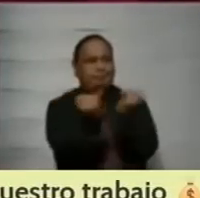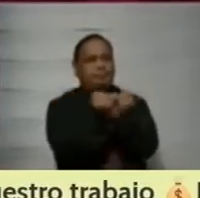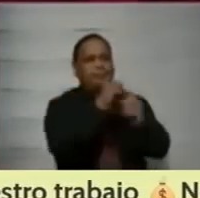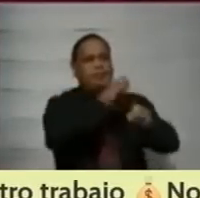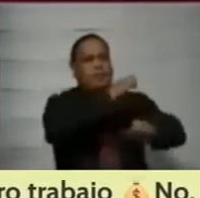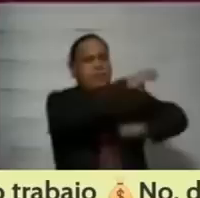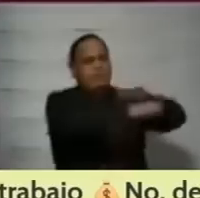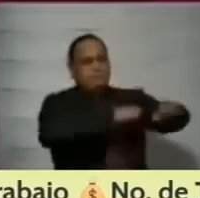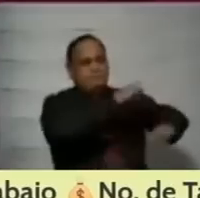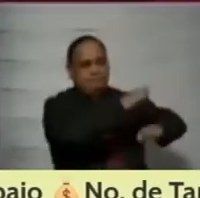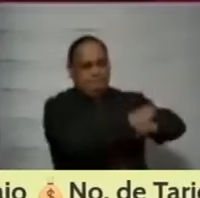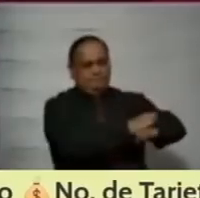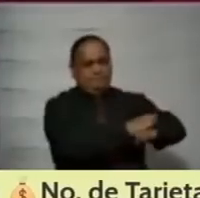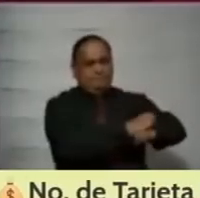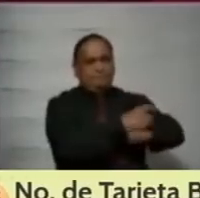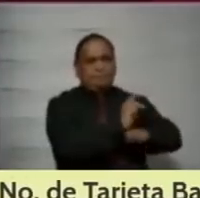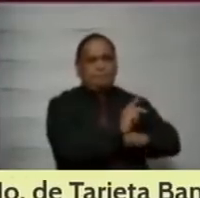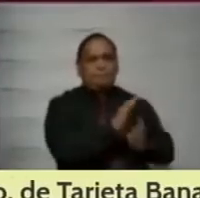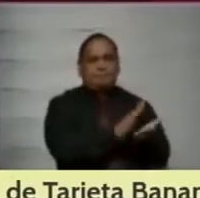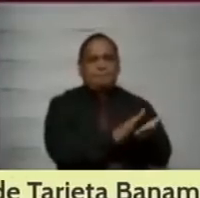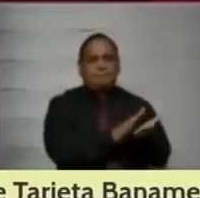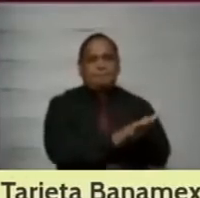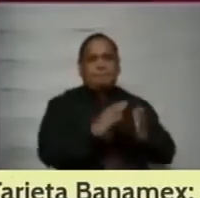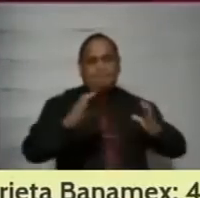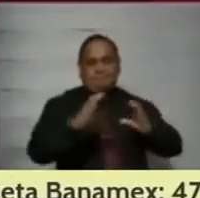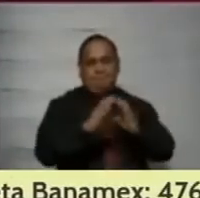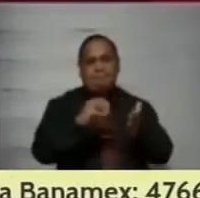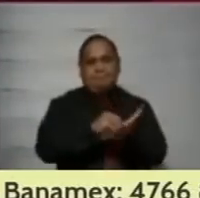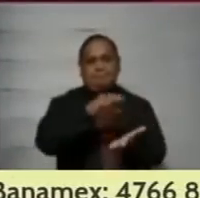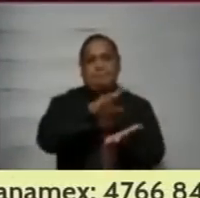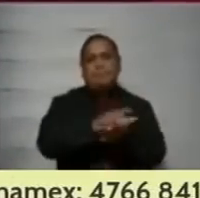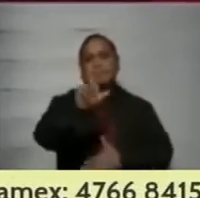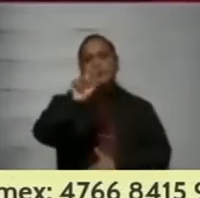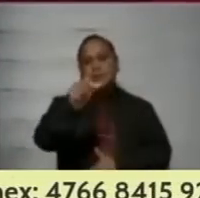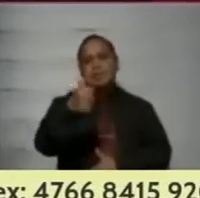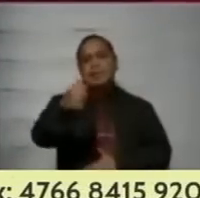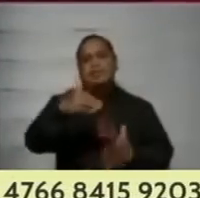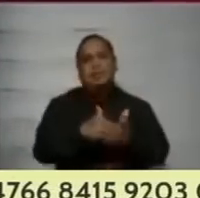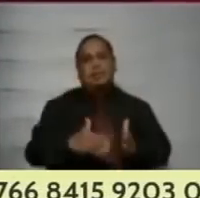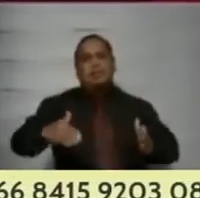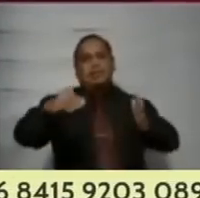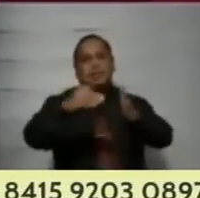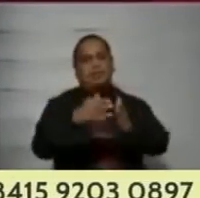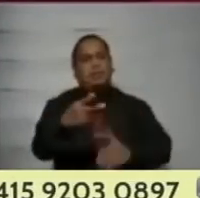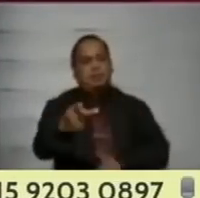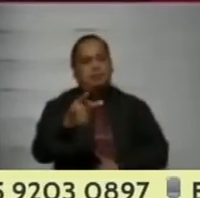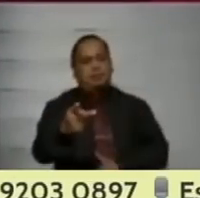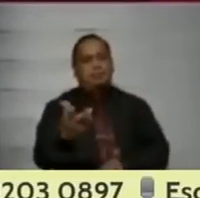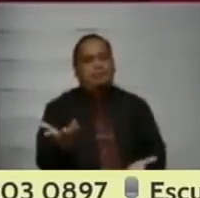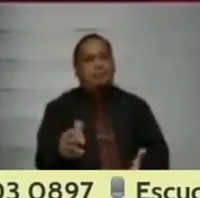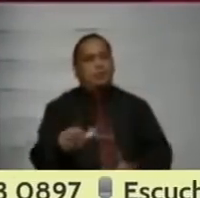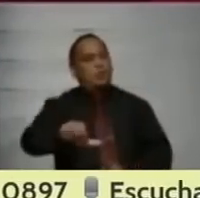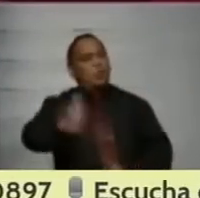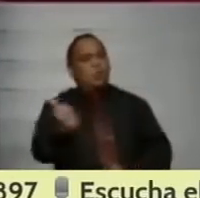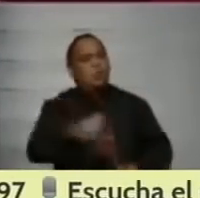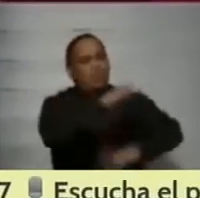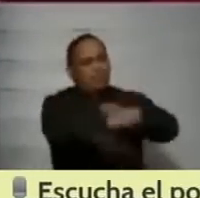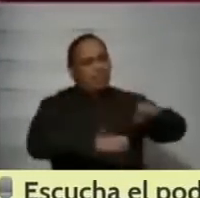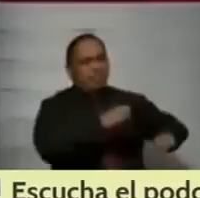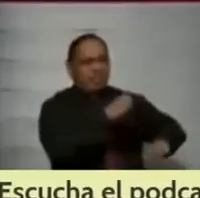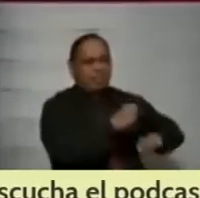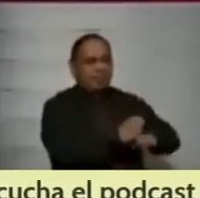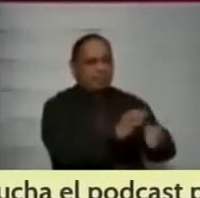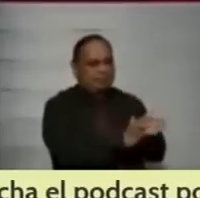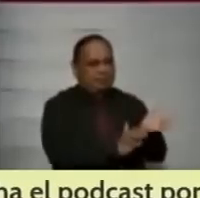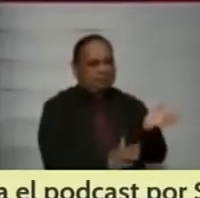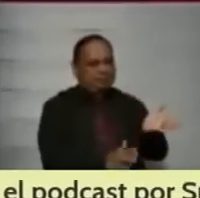empresa, Fujit, contrato de 26 millones de pesos, precisamente es la que le comentaba, la otra empresa que también pues